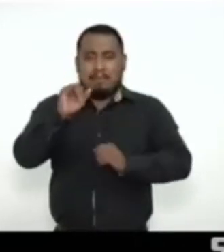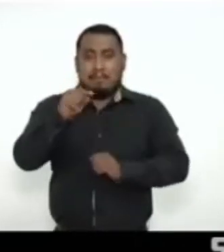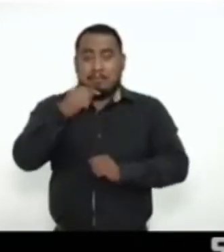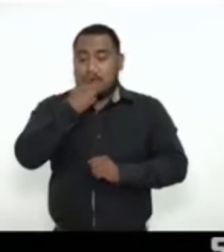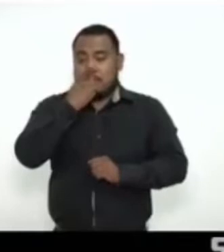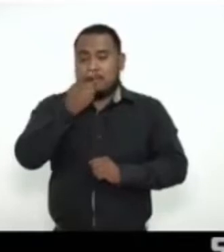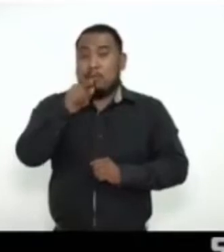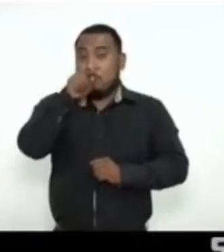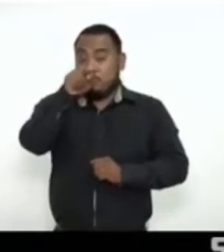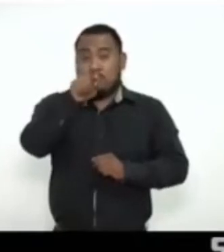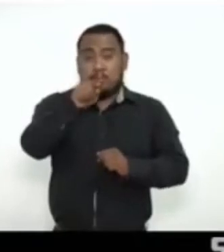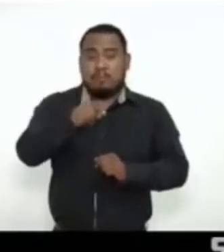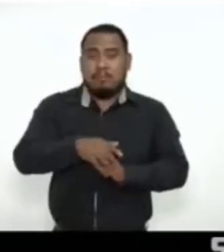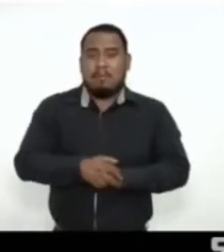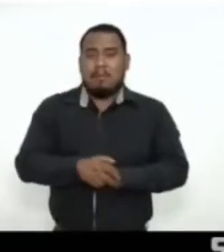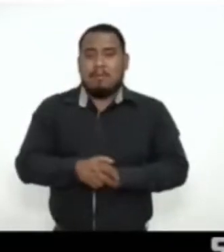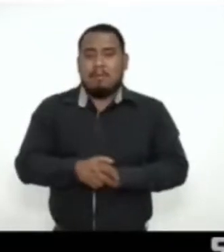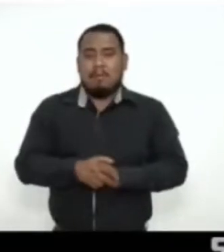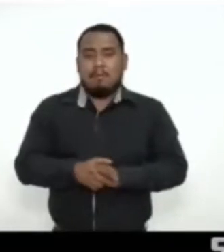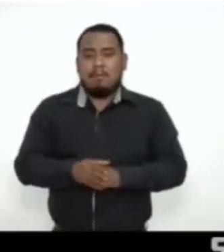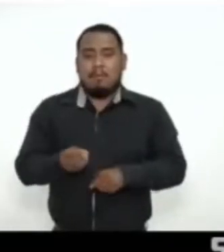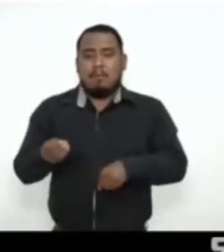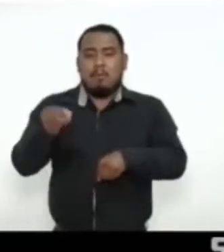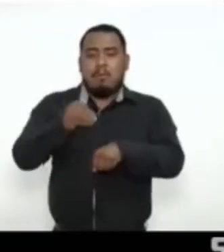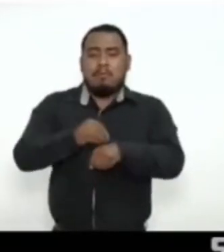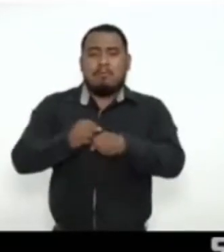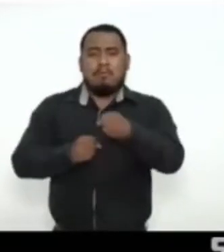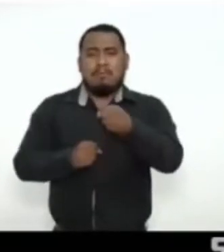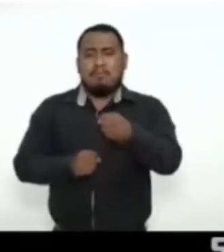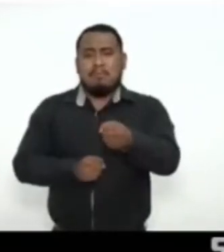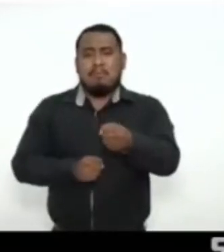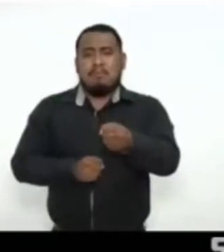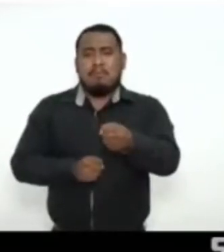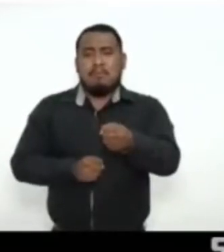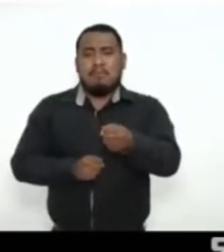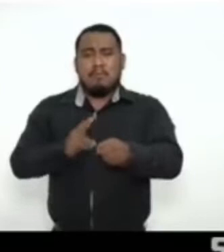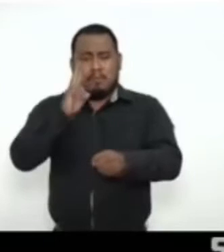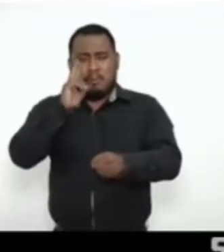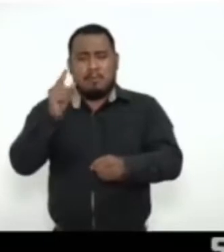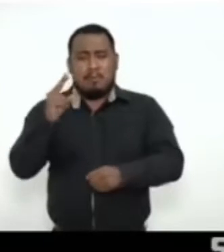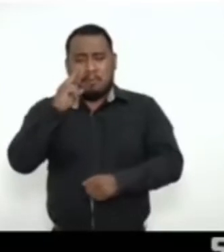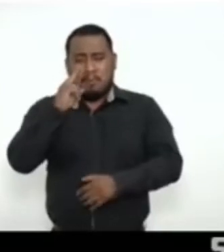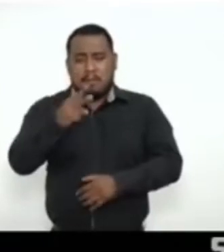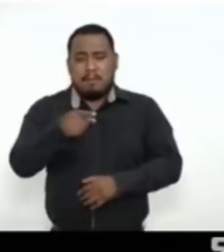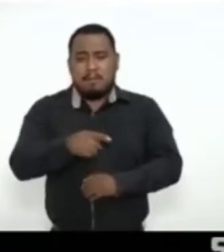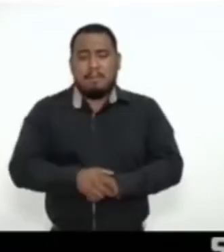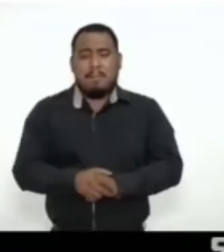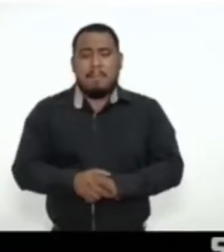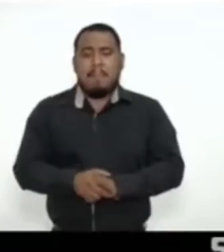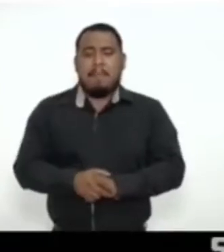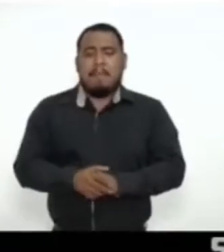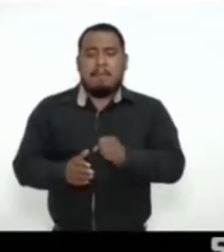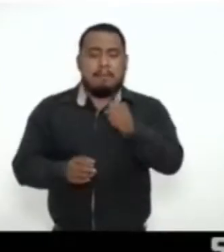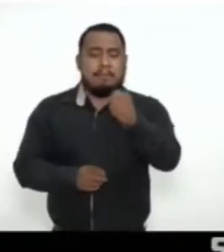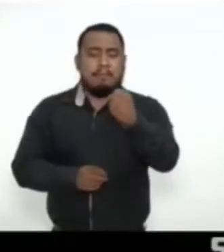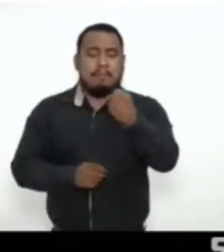pedir que si ustedes ponen su mano así, en puño, podríamos ver en nuestro puño el